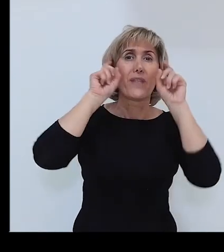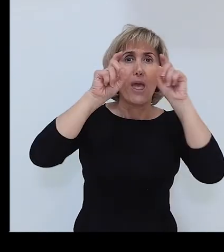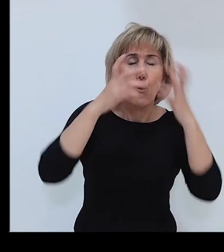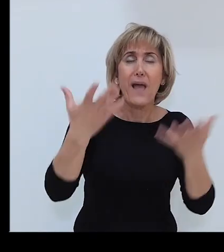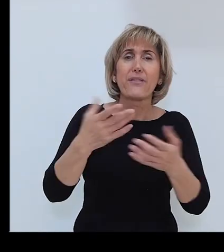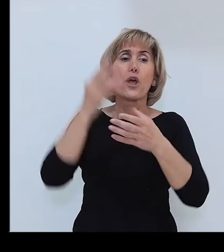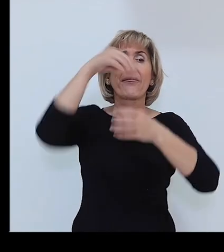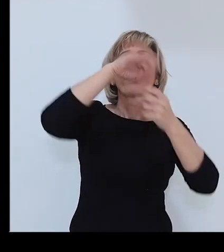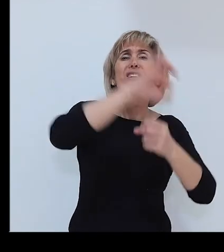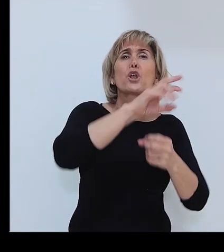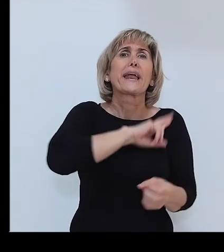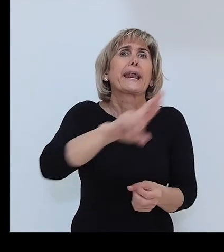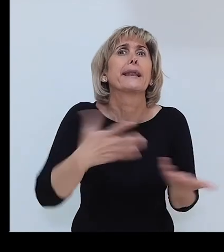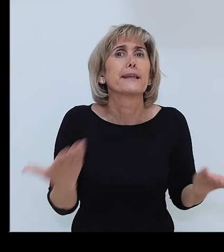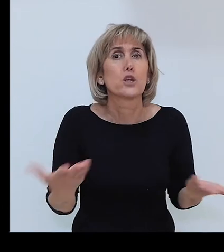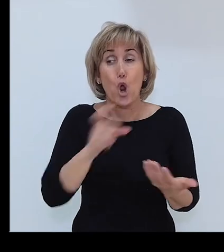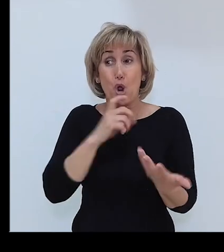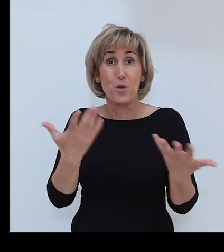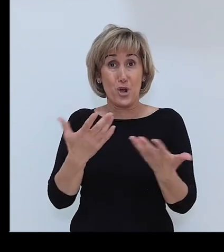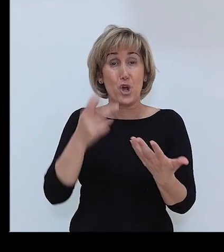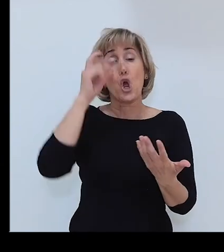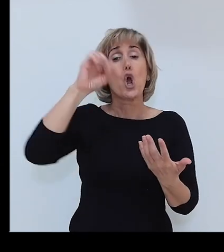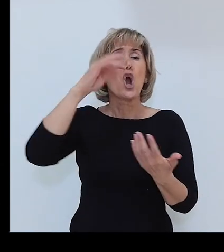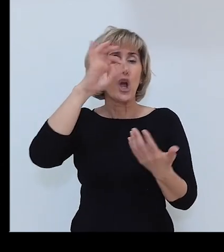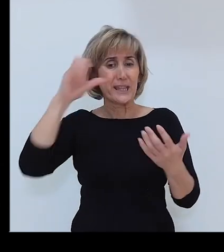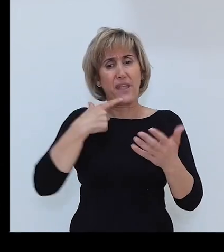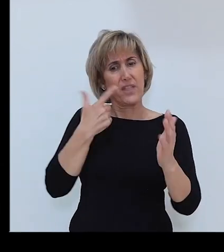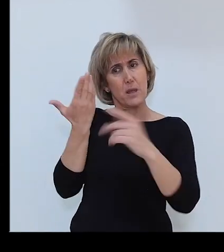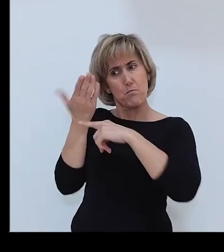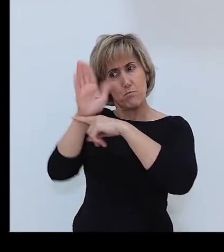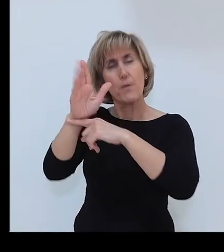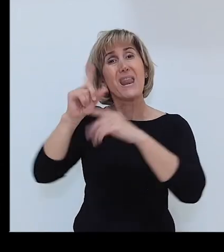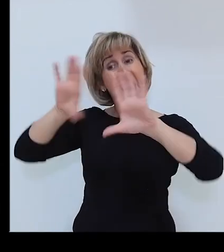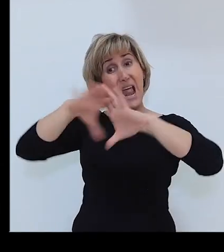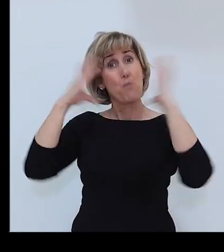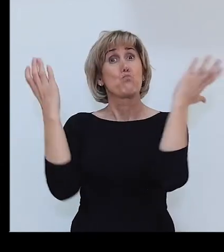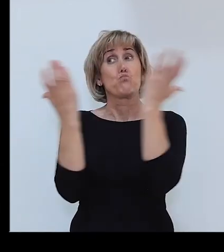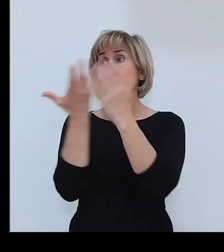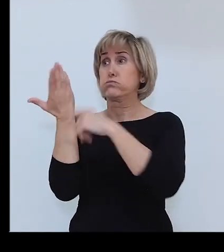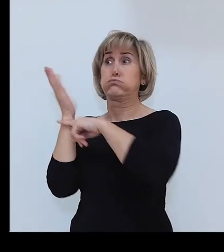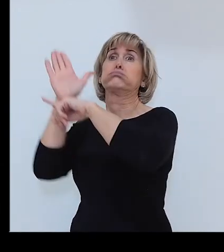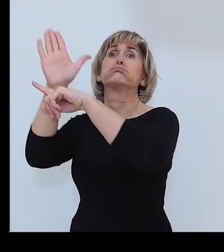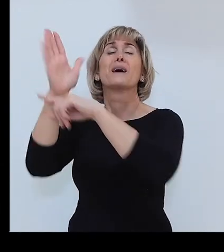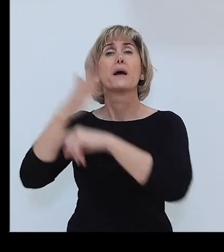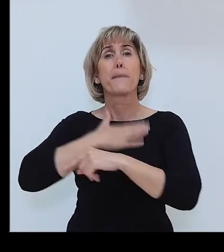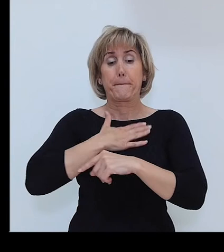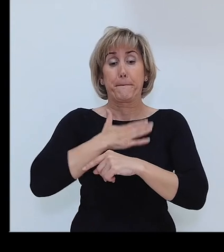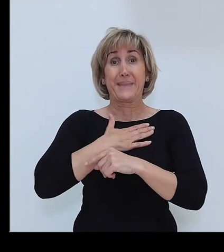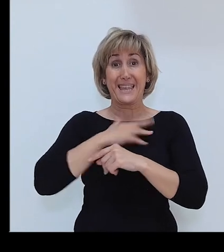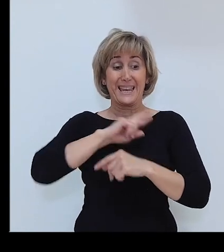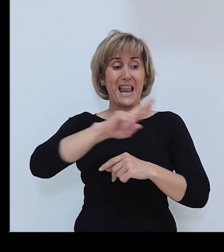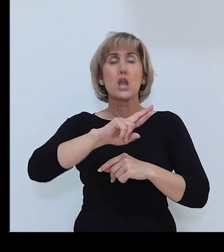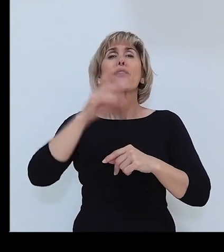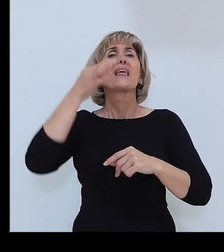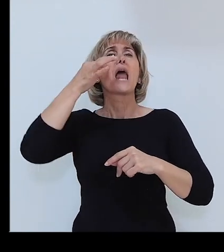instituciones familiares, las instituciones educativas, las instituciones religiosas, mientras que Comte propone al mundo